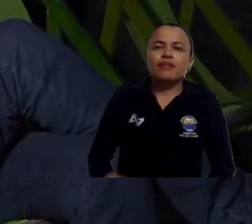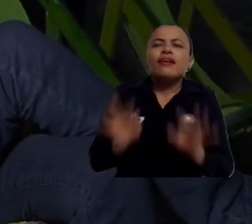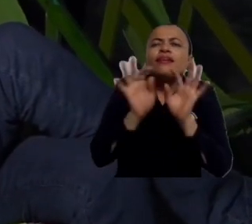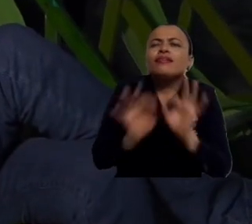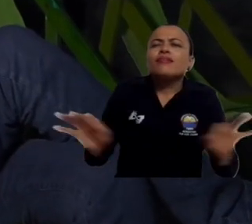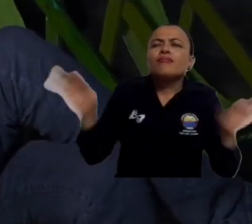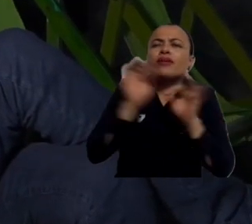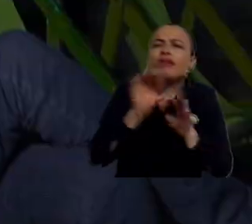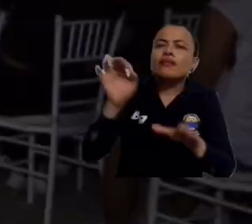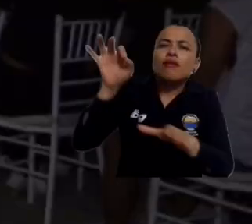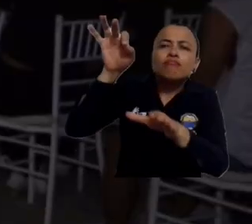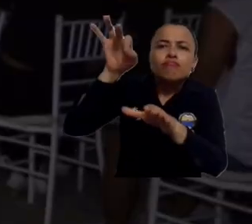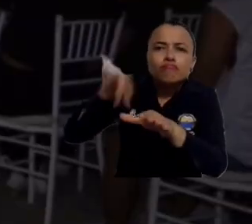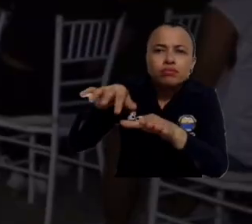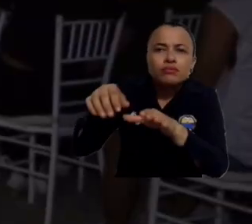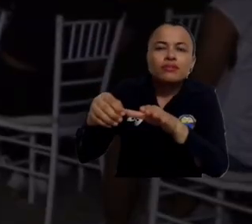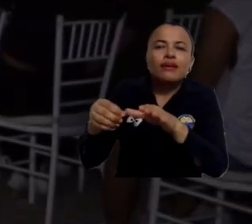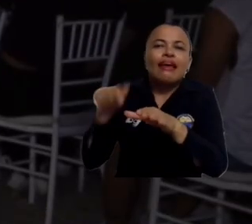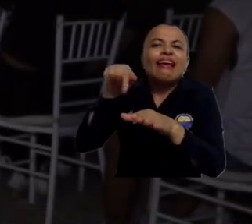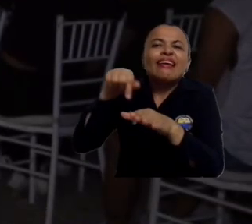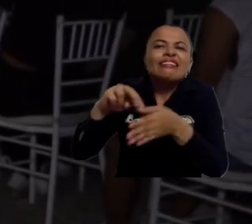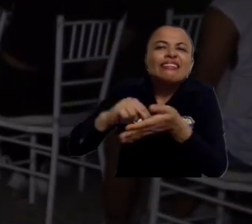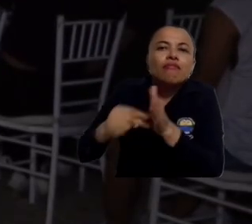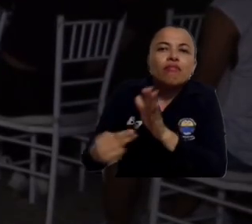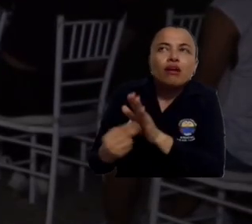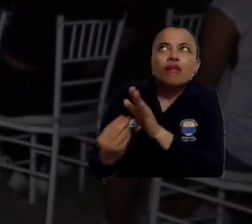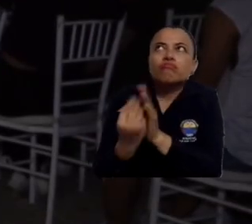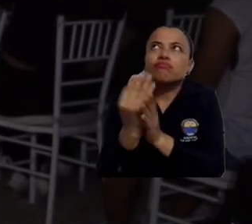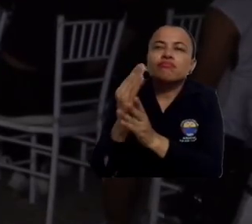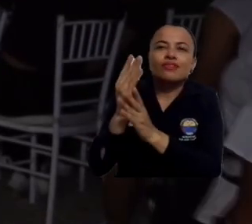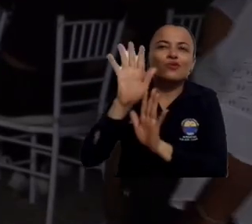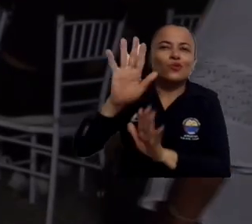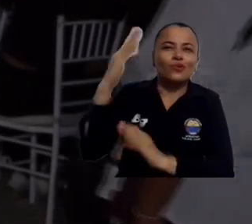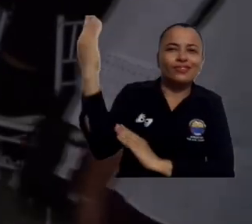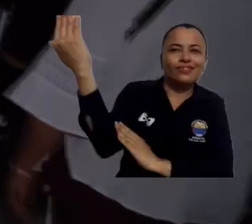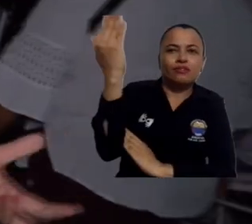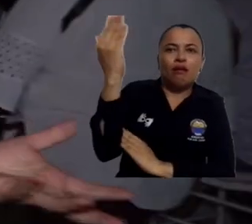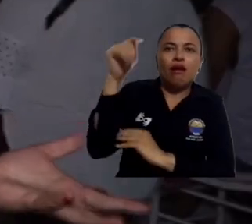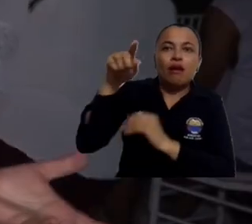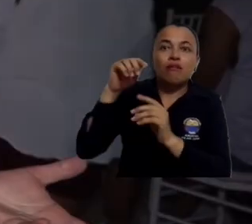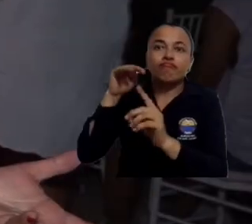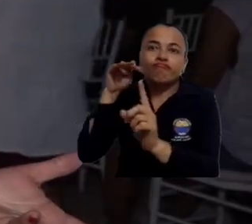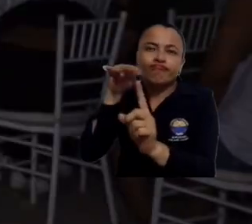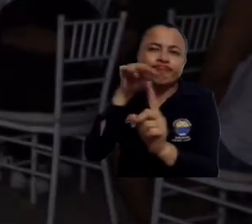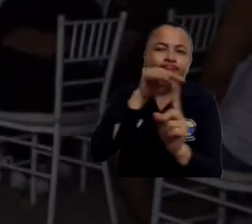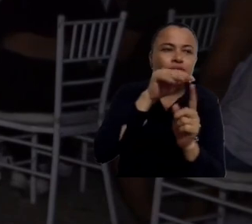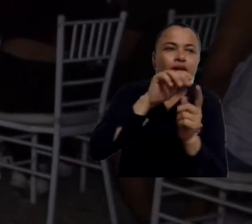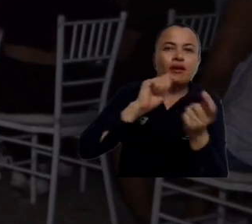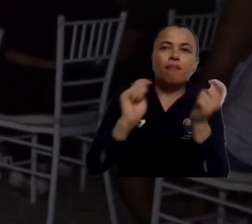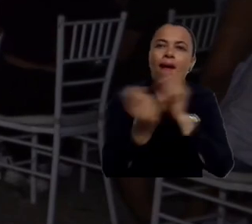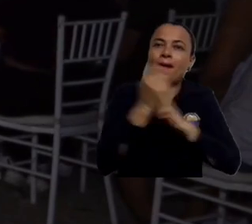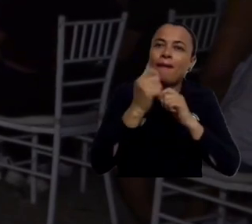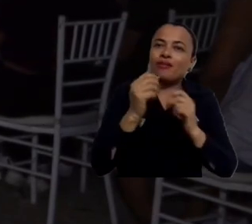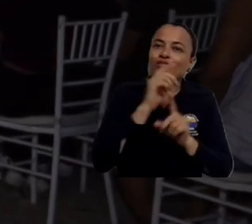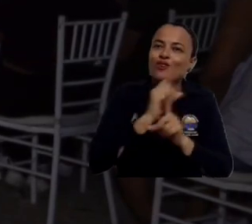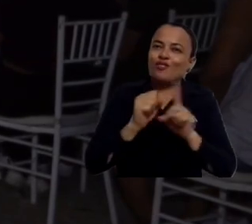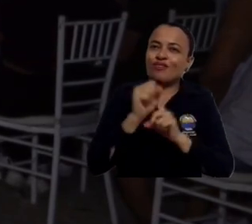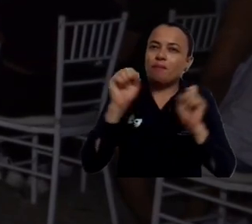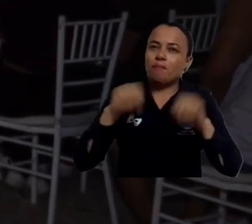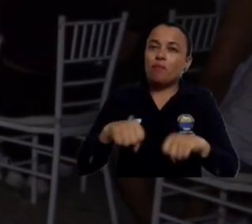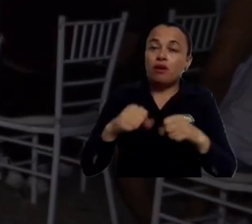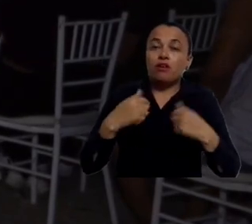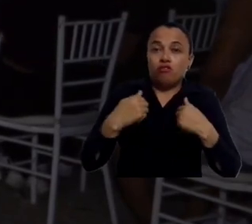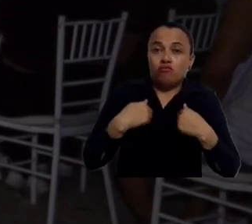sembrar esa semilla de cómo el audiovisual es una herramienta de transformación de una sociedad y compromiso, pues,